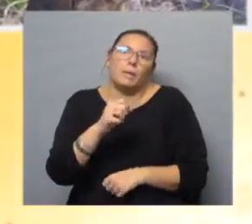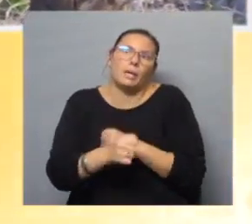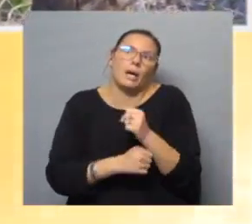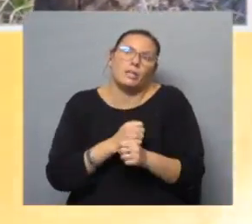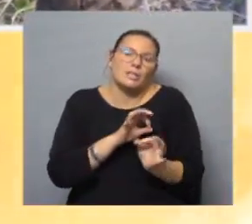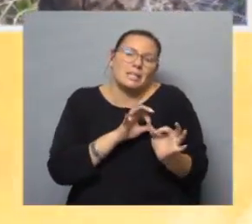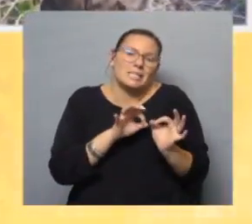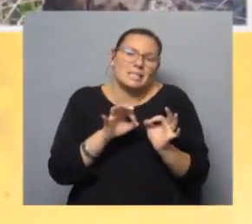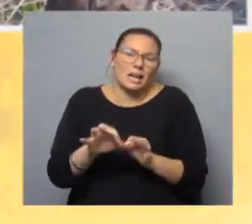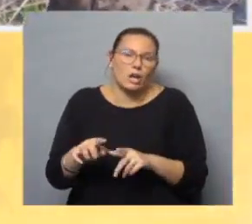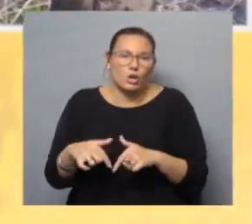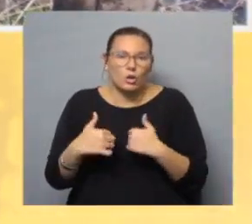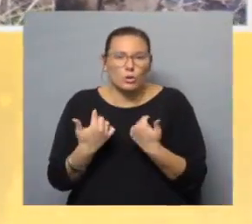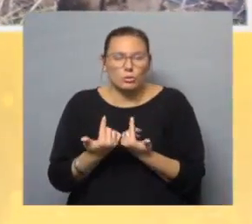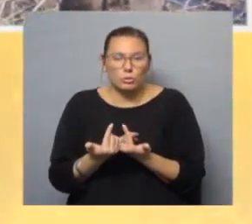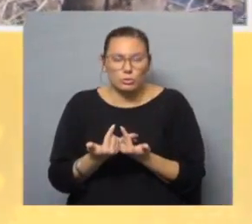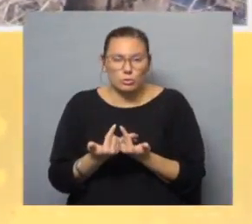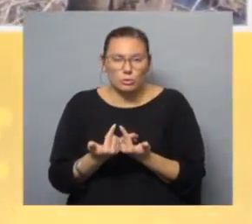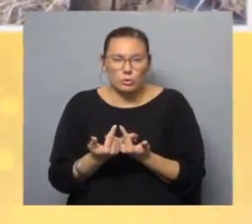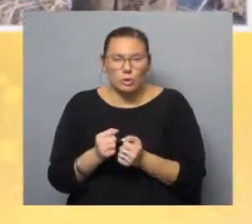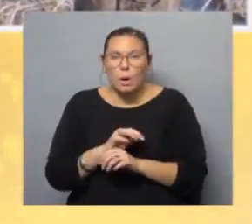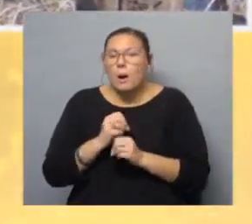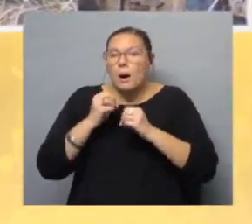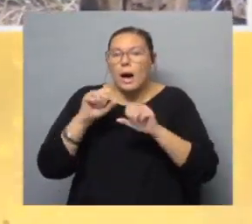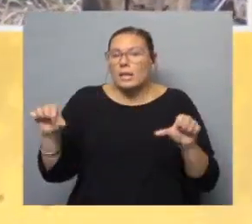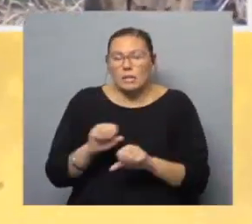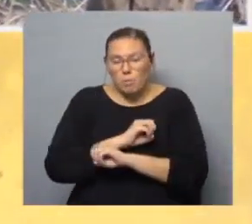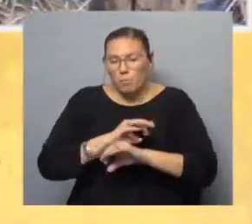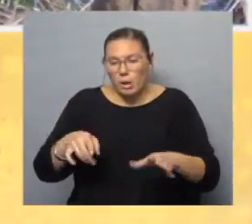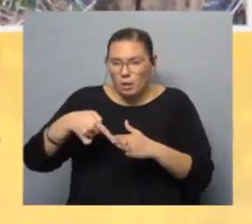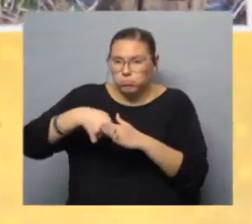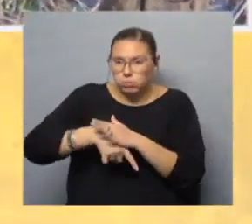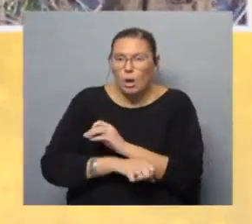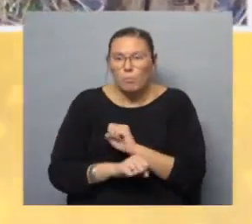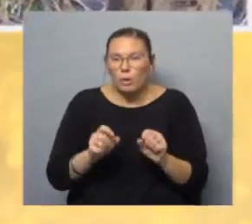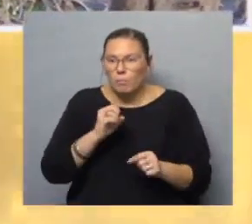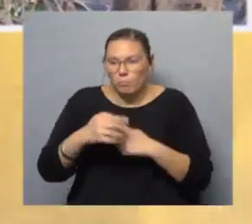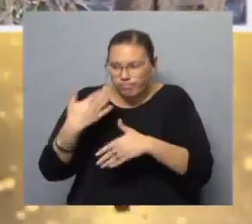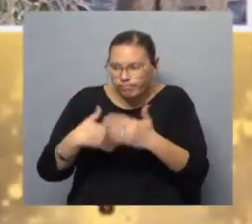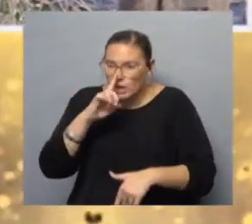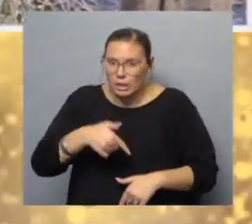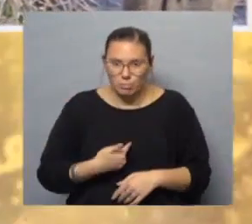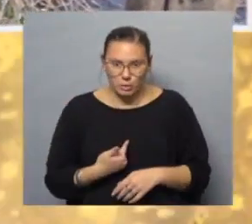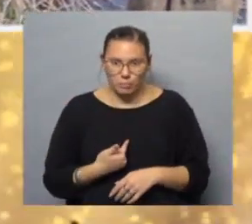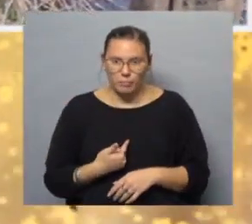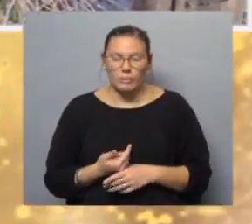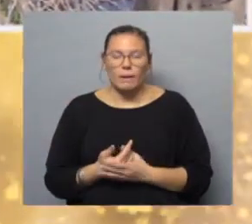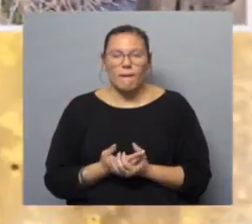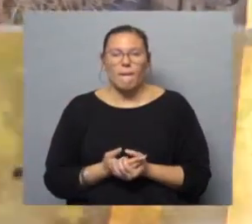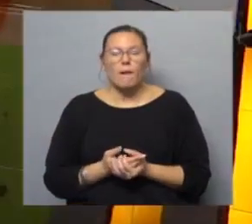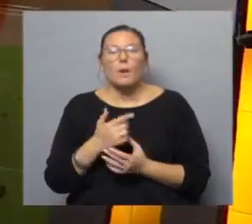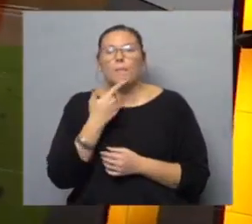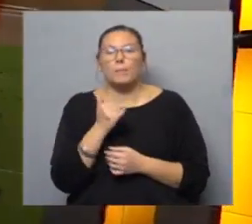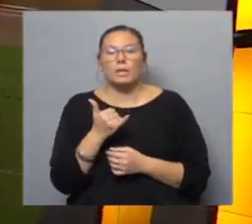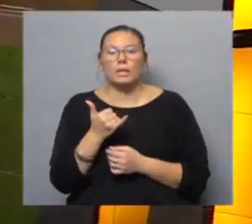llegar, si nosotros tenemos malas prácticas, podemos llegar a acelerar esos procesos. Está bien. Por